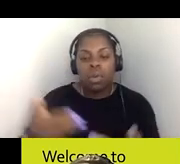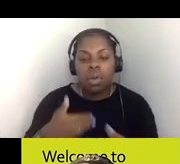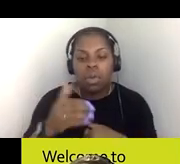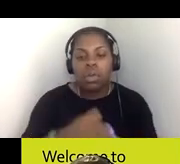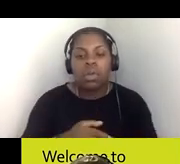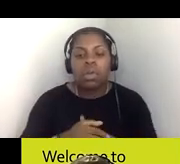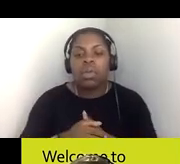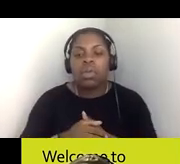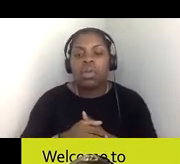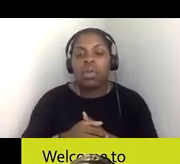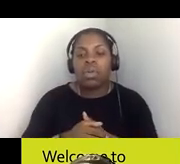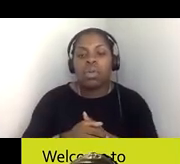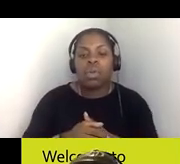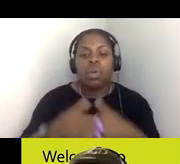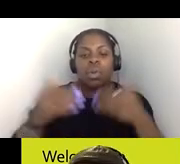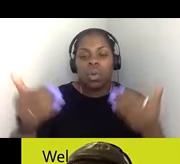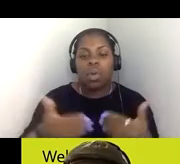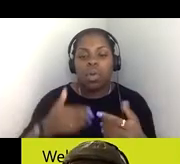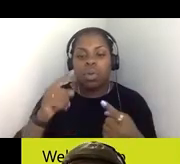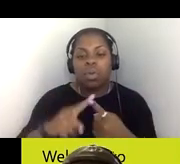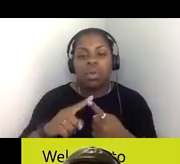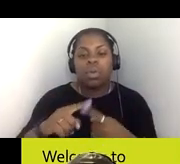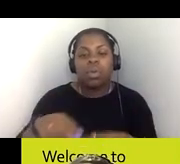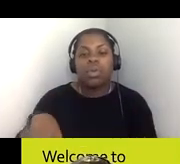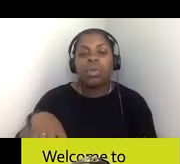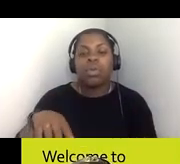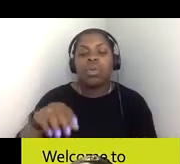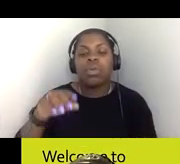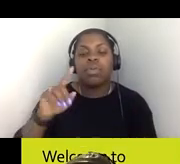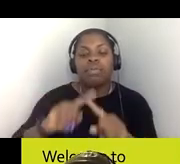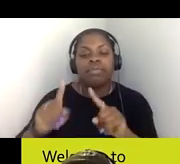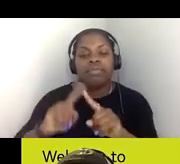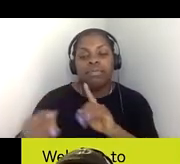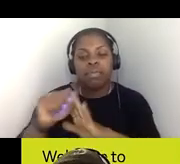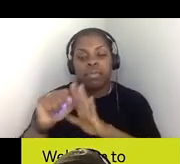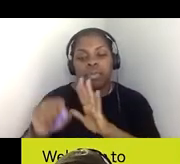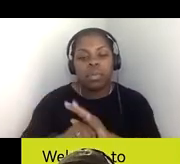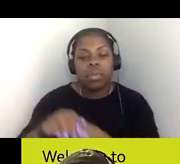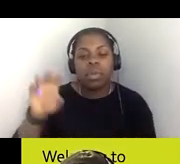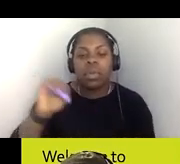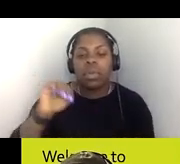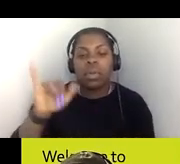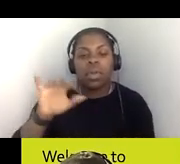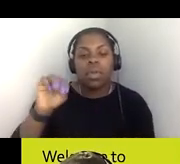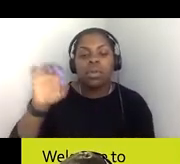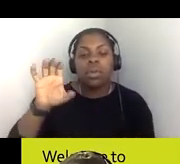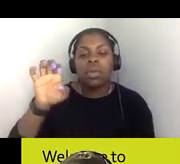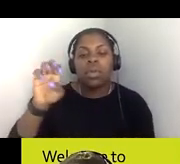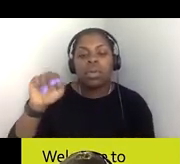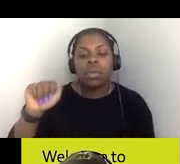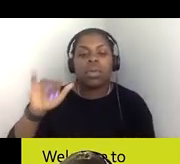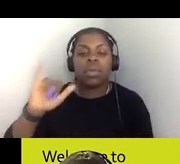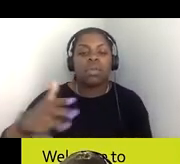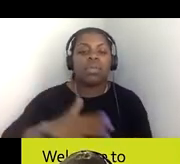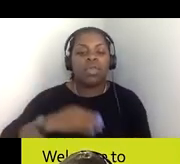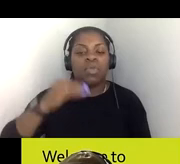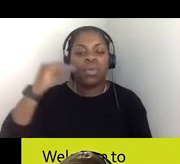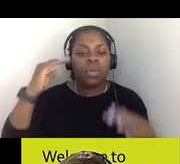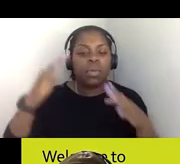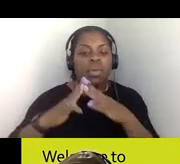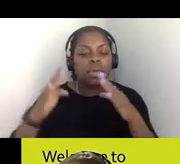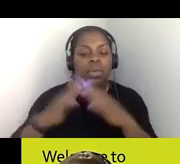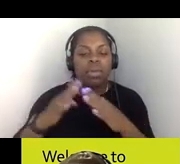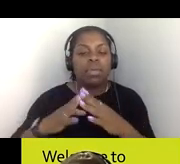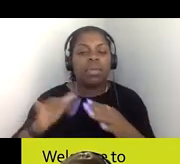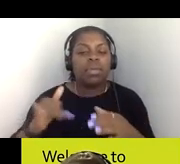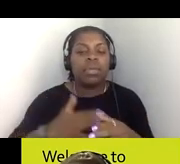Bienvenida a NC, hola Emmett, retando la encarcelación en la comunidad y una de las personas principales